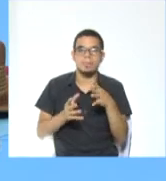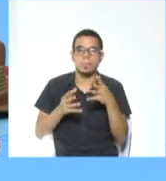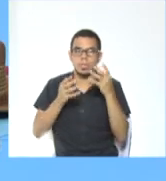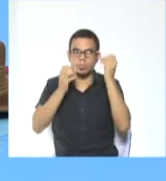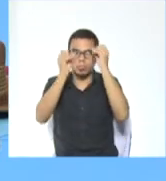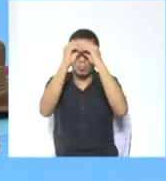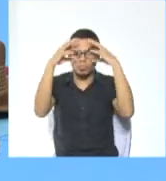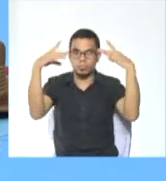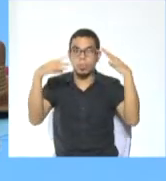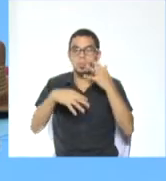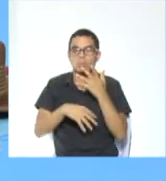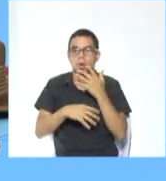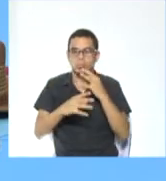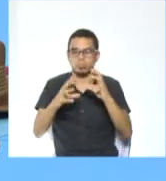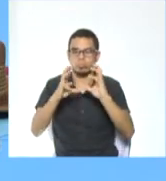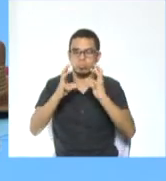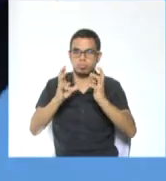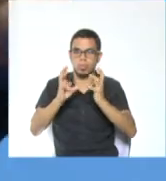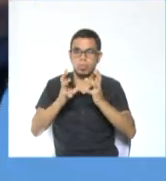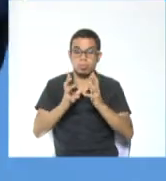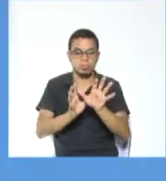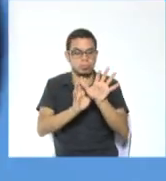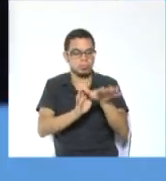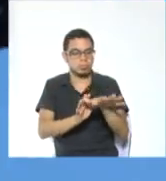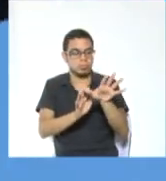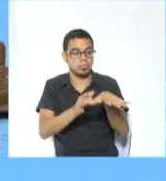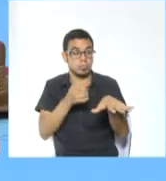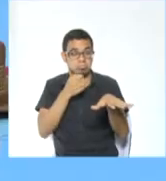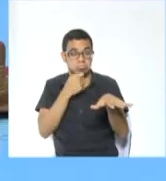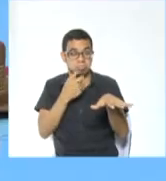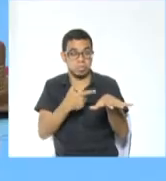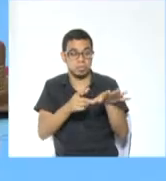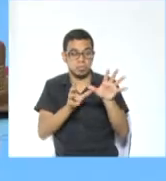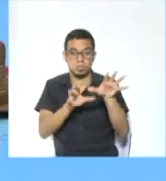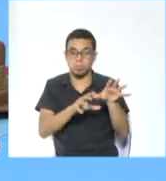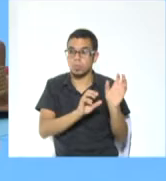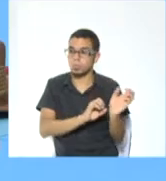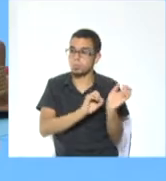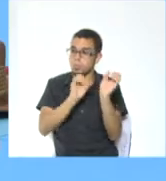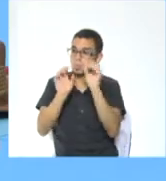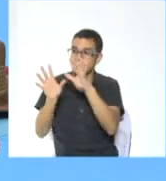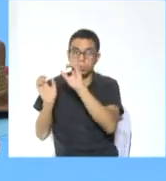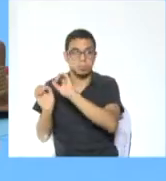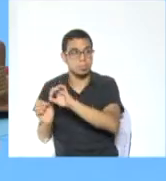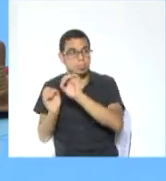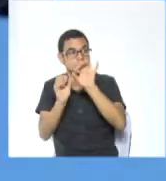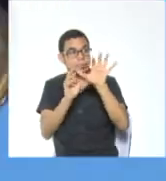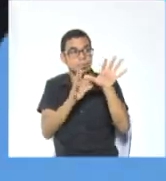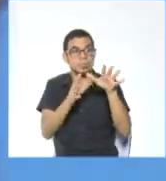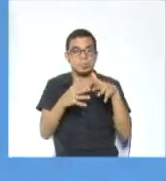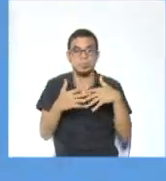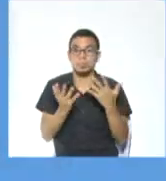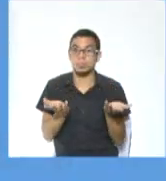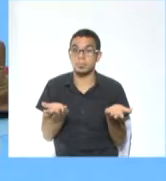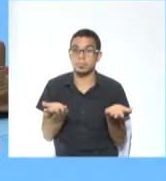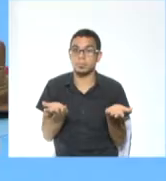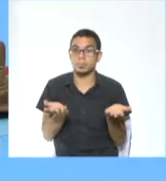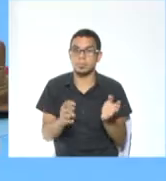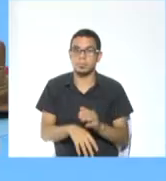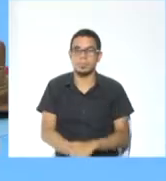tengo una pelota que salta muy bonita. Salta aquí, salta allá. Paca, paca, paca, paca, paca,